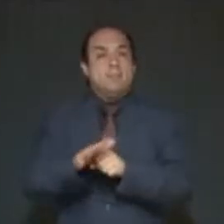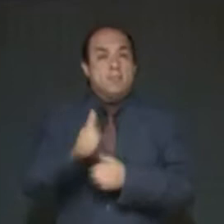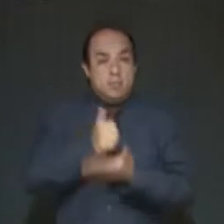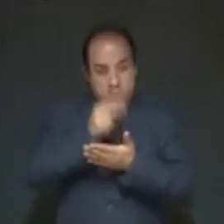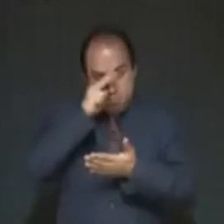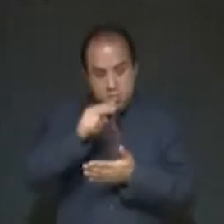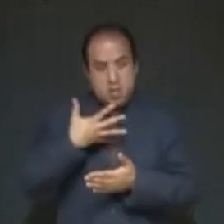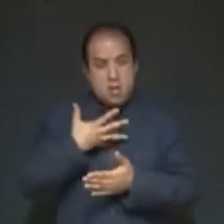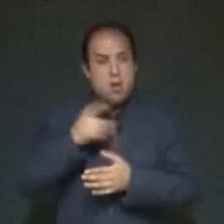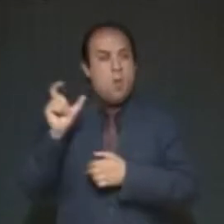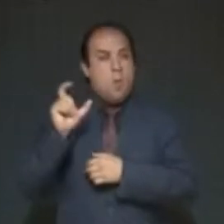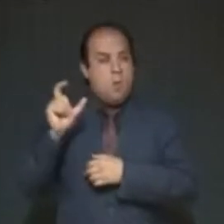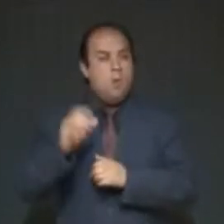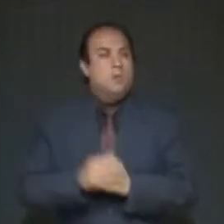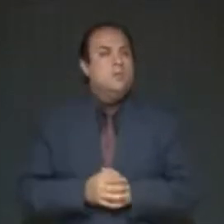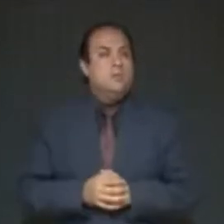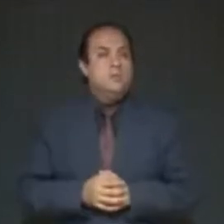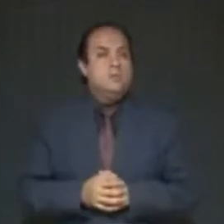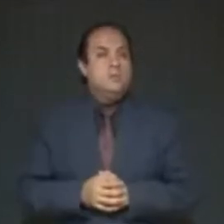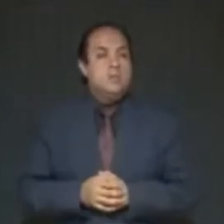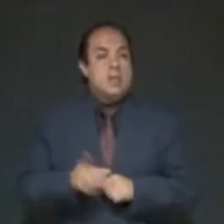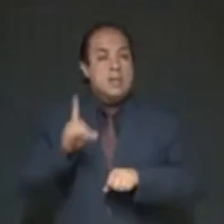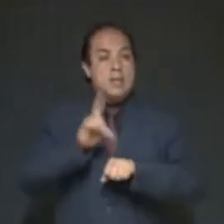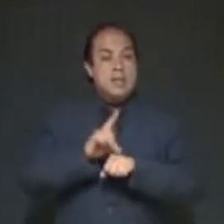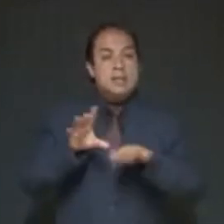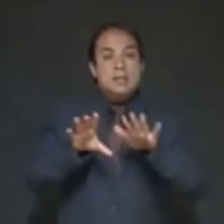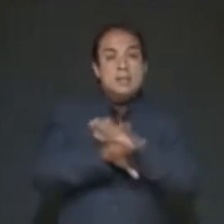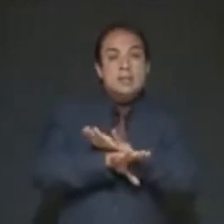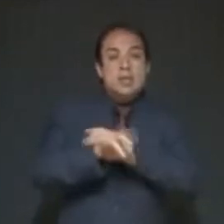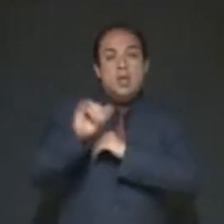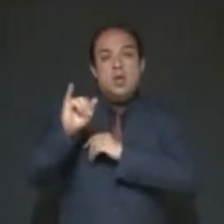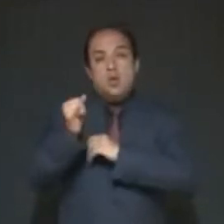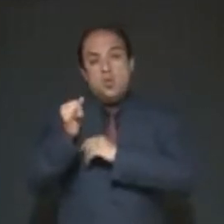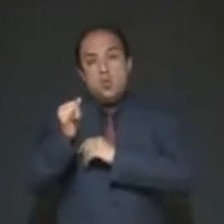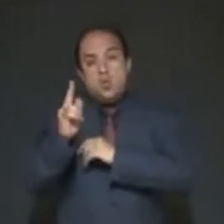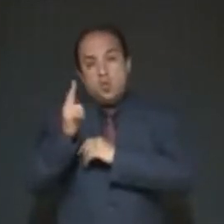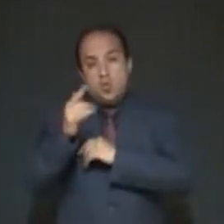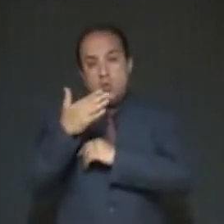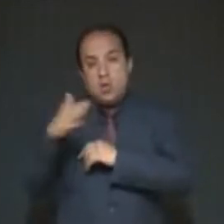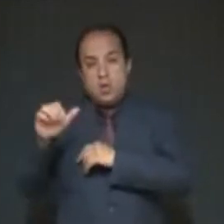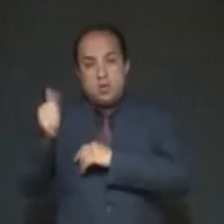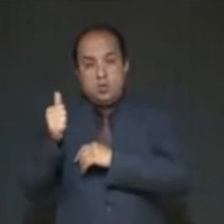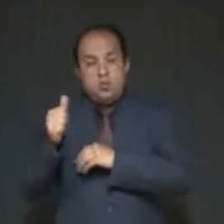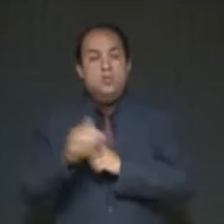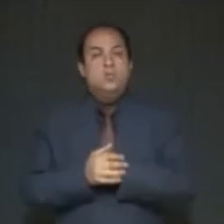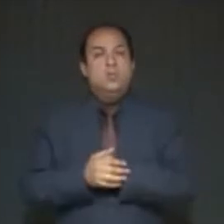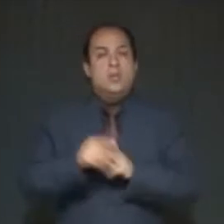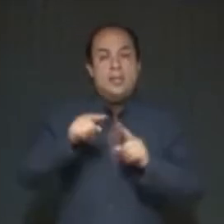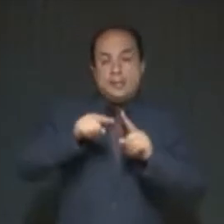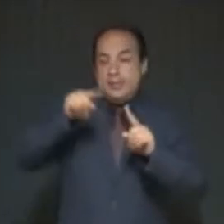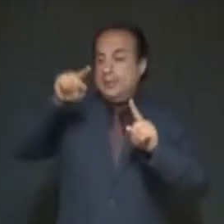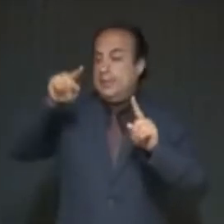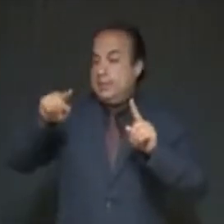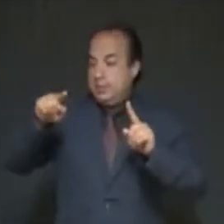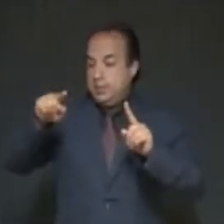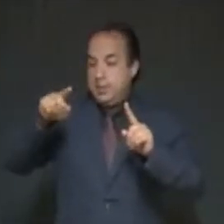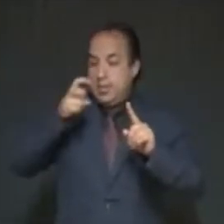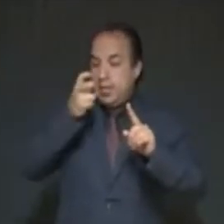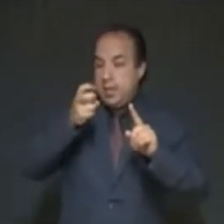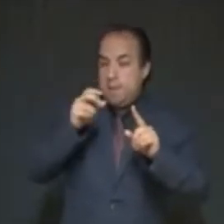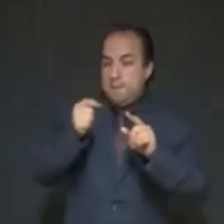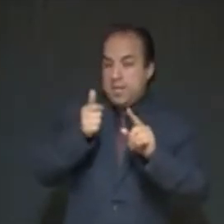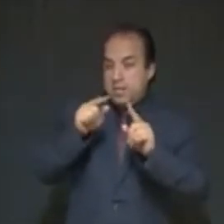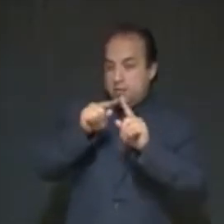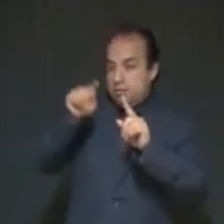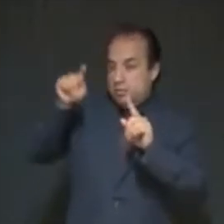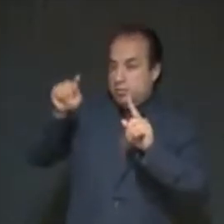ocurrió precisamente en los días de cambio entre julio y agosto, nuestro punto máximo, ese pequeño incremento que ven ahí, es